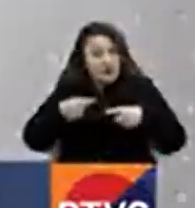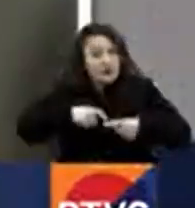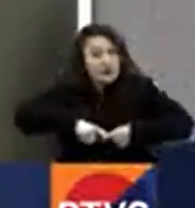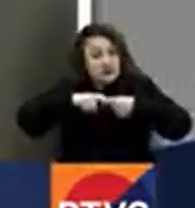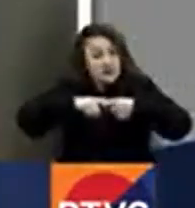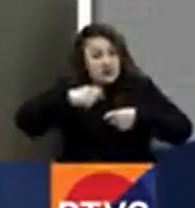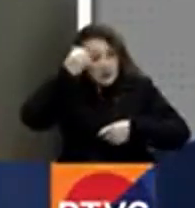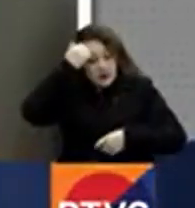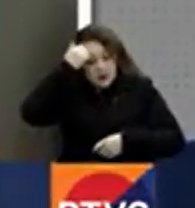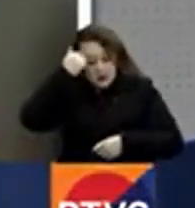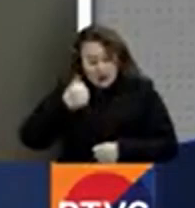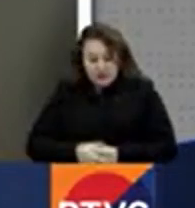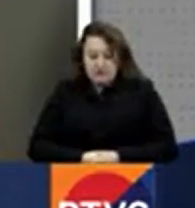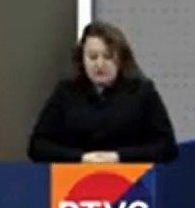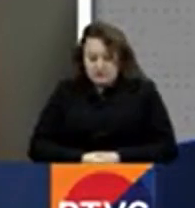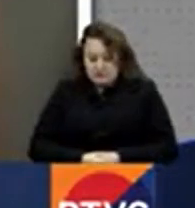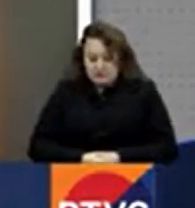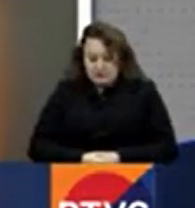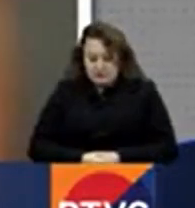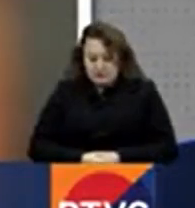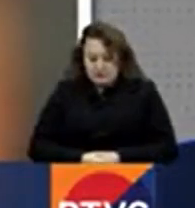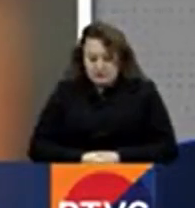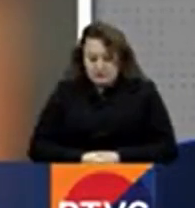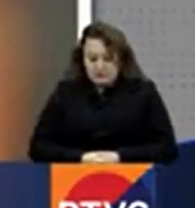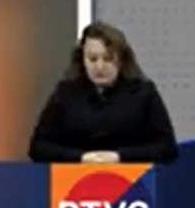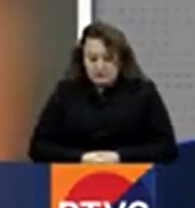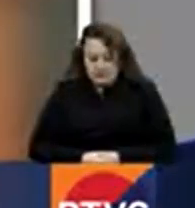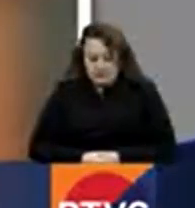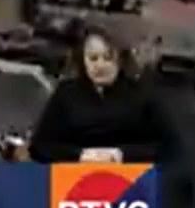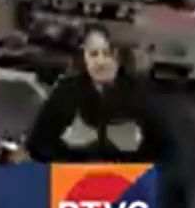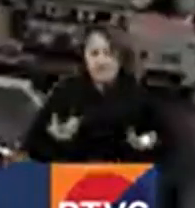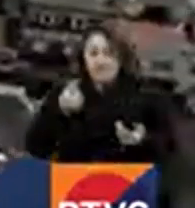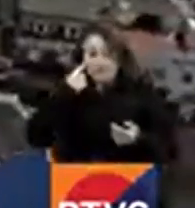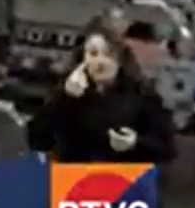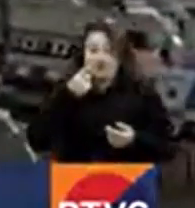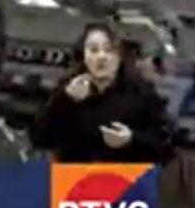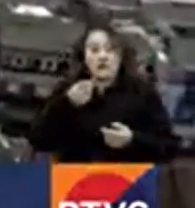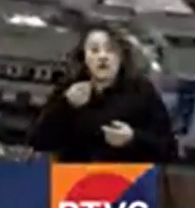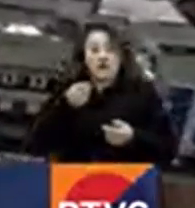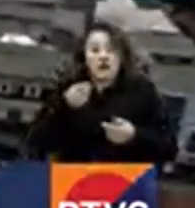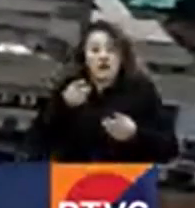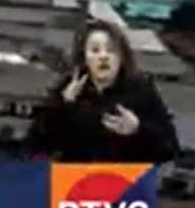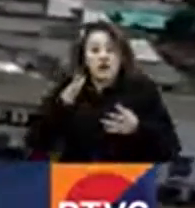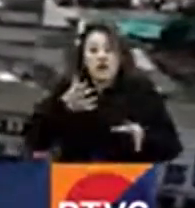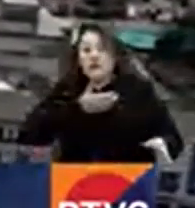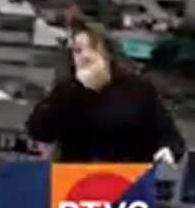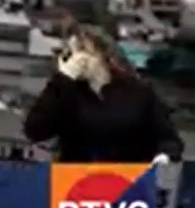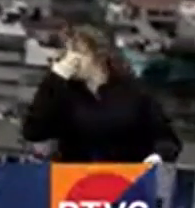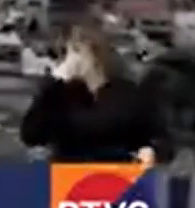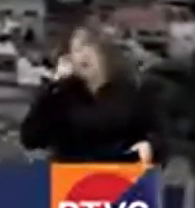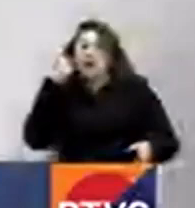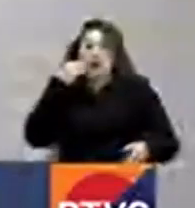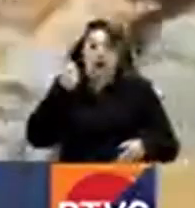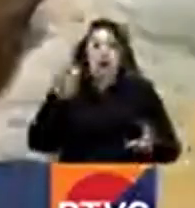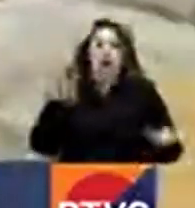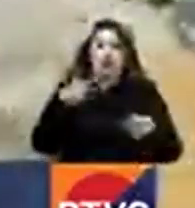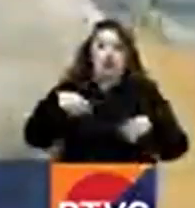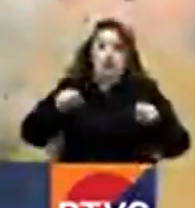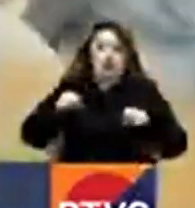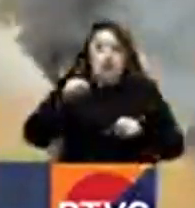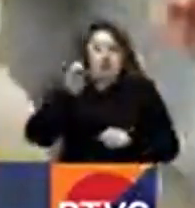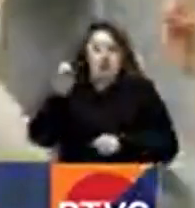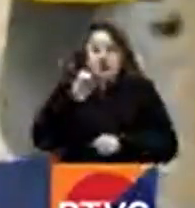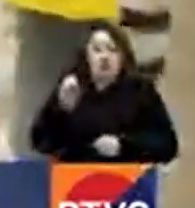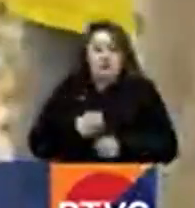pedagógicas. Lideresa social fue secuestrada en zona rural de Ocaña. Habría sido raptada por hombres en moto.